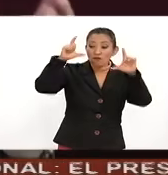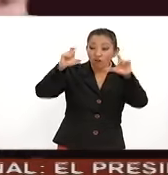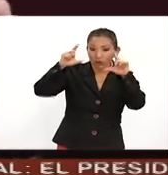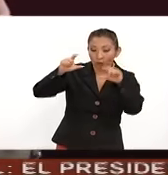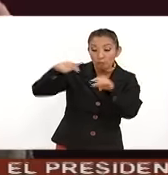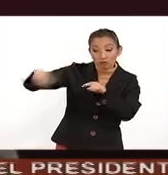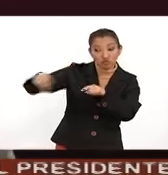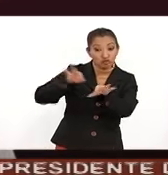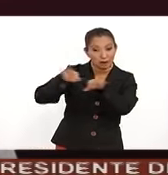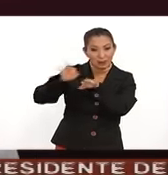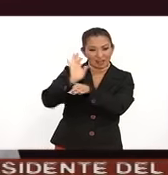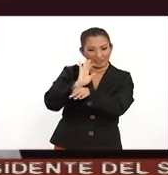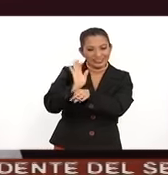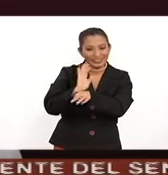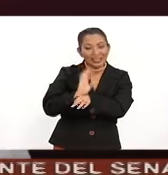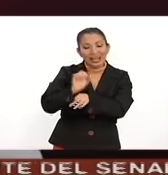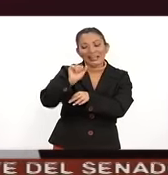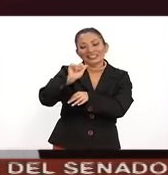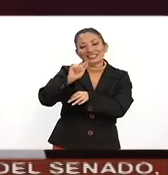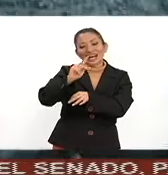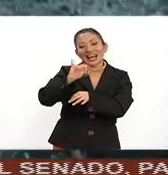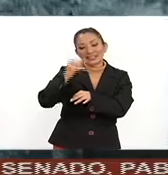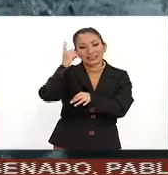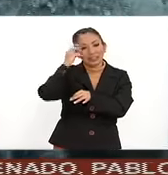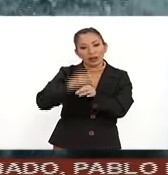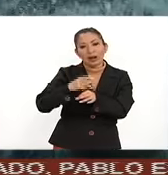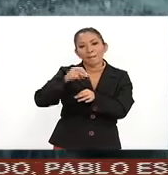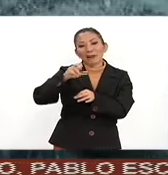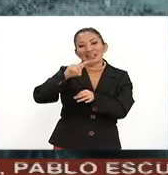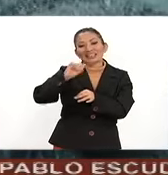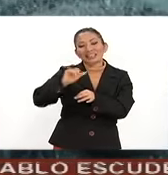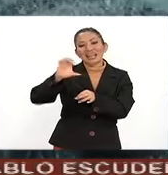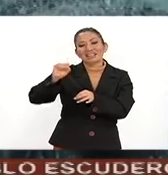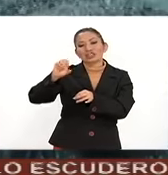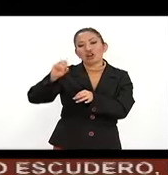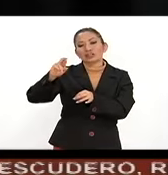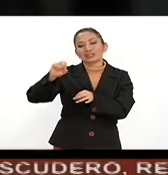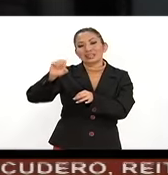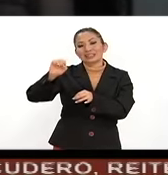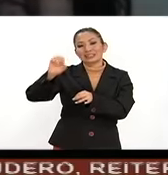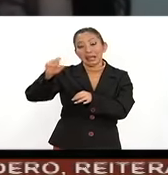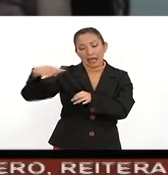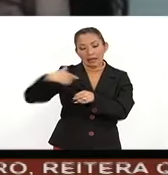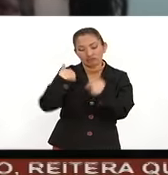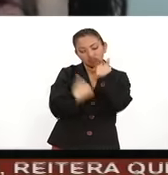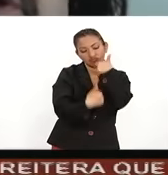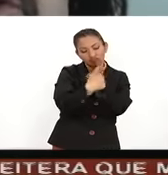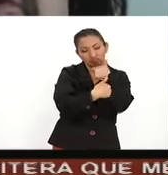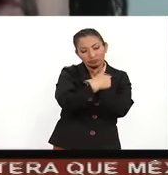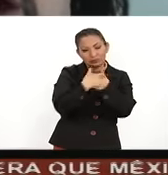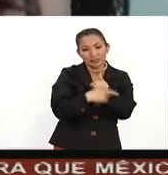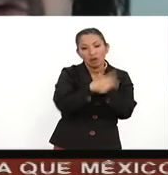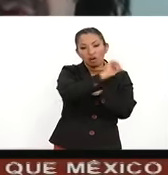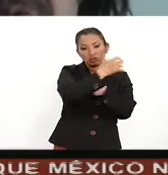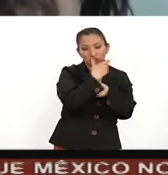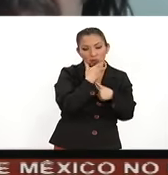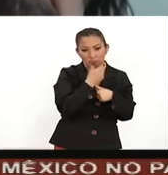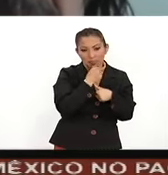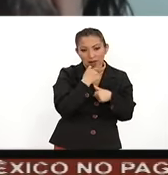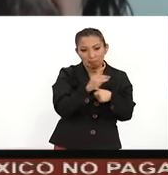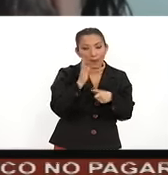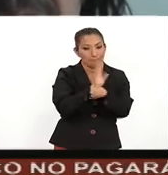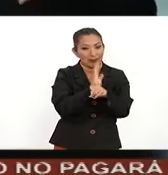Fotografía por su trabajo en la cinta Silence del director Martin Scorsese. Prieto compite con sus colegas Greig Fraser, nominado